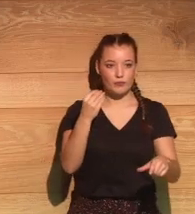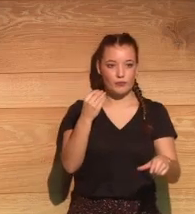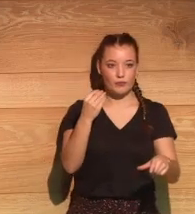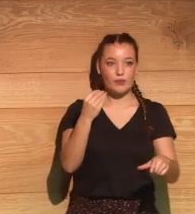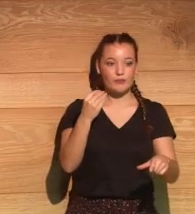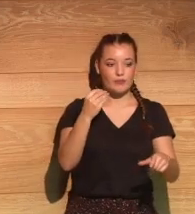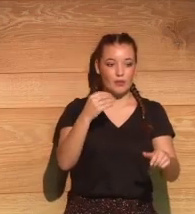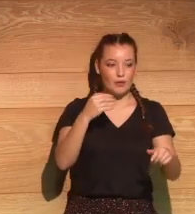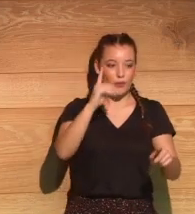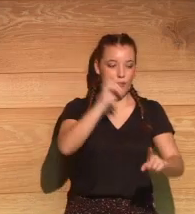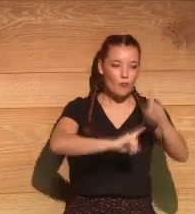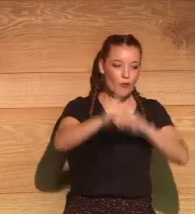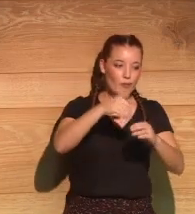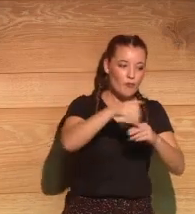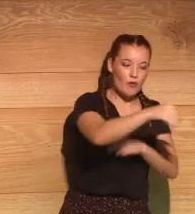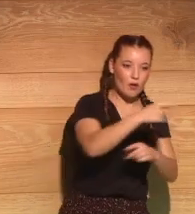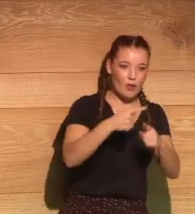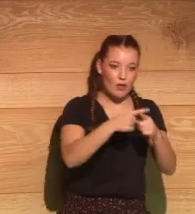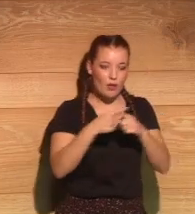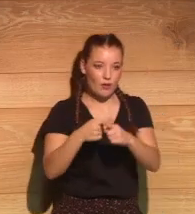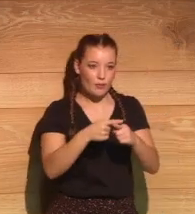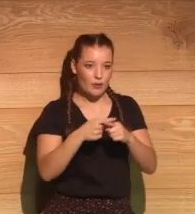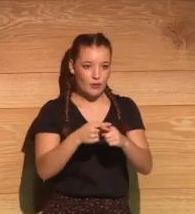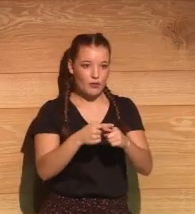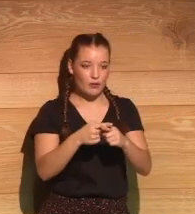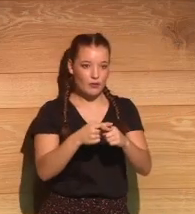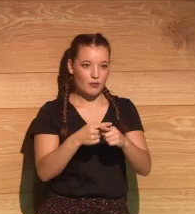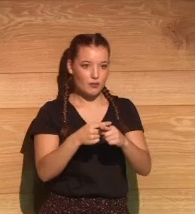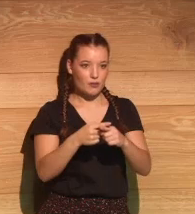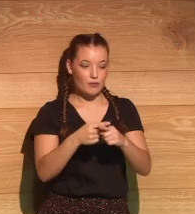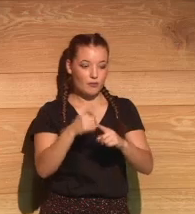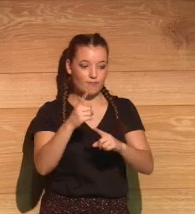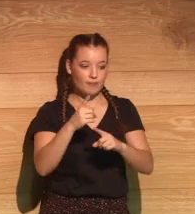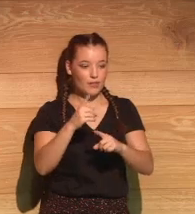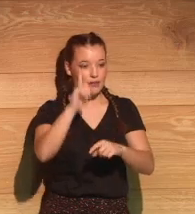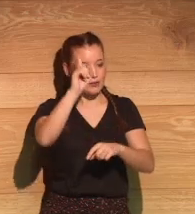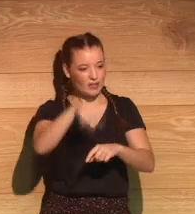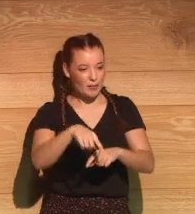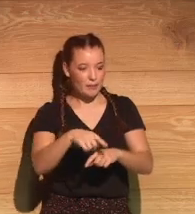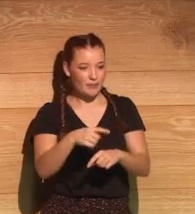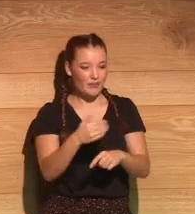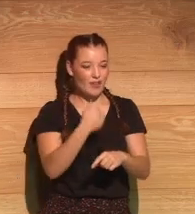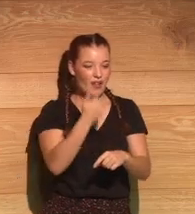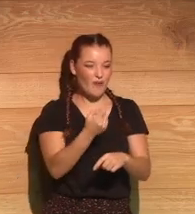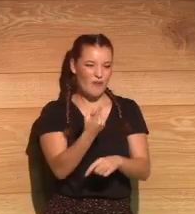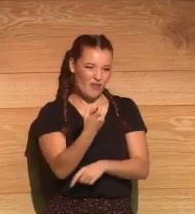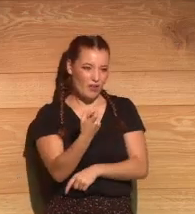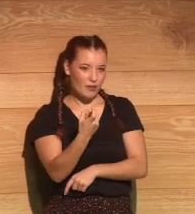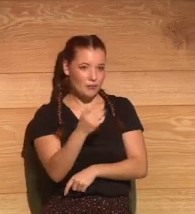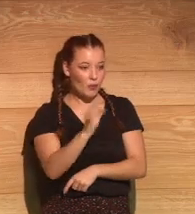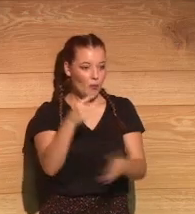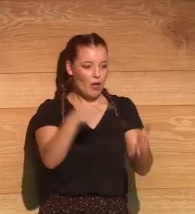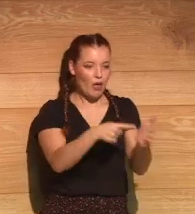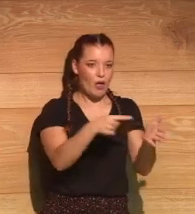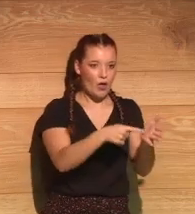problemas del futuro, problemas de trabajo, en tanto que tienen carencias, tienen reivindicaciones, o